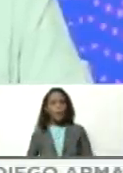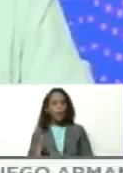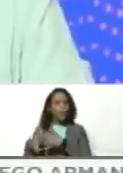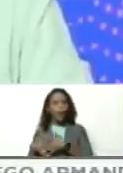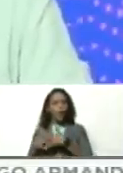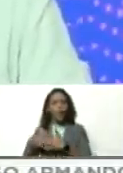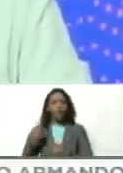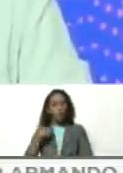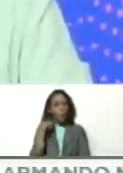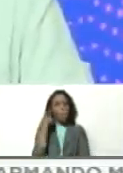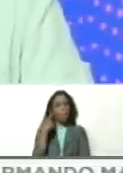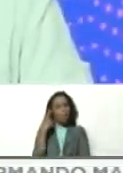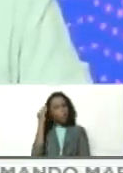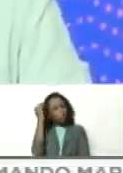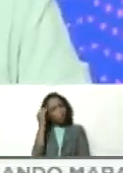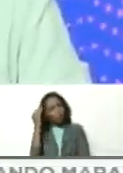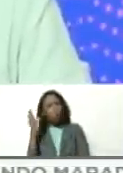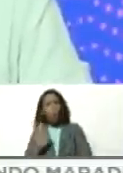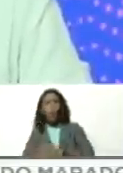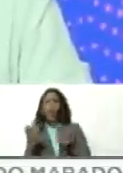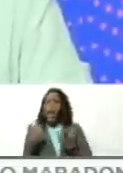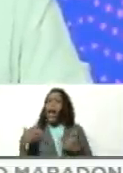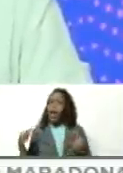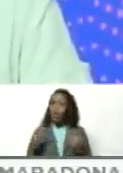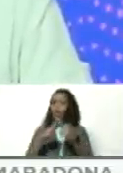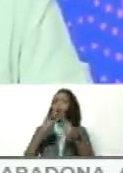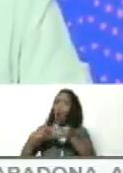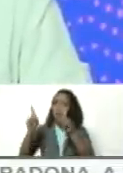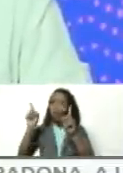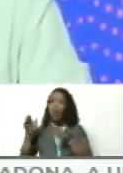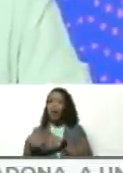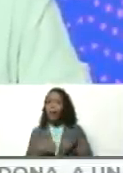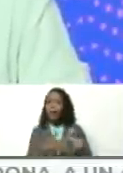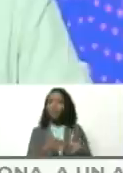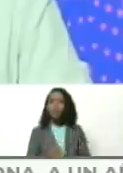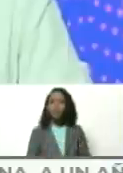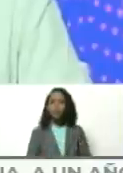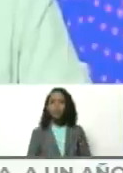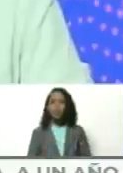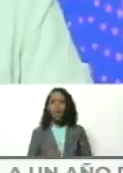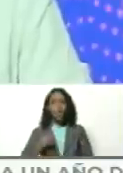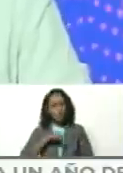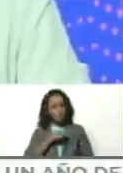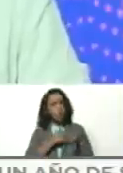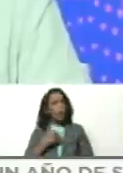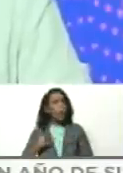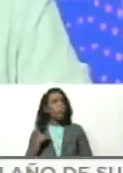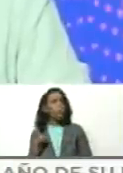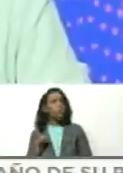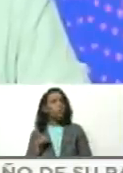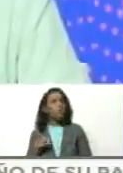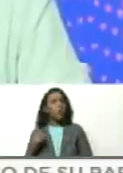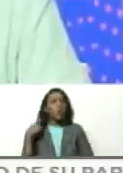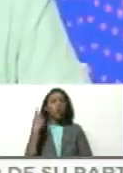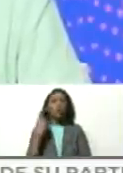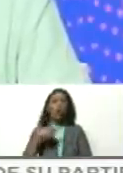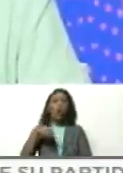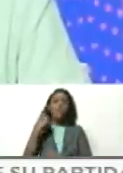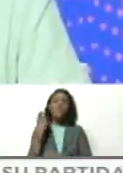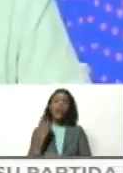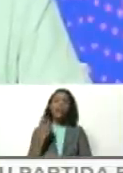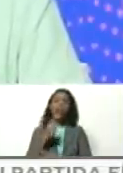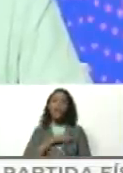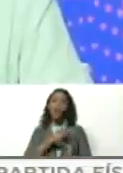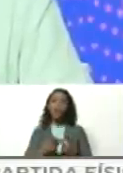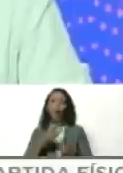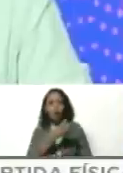pregunto. ¿Podemos conseguir otro camino? Nosotros queremos. Solo falta la voluntad de ustedes en los